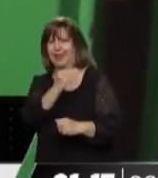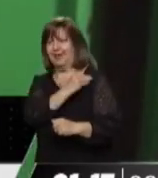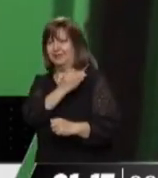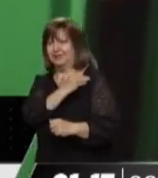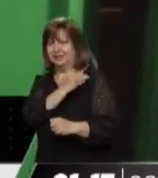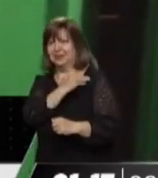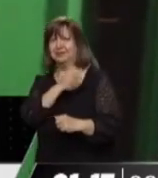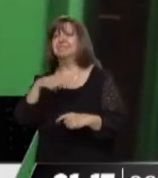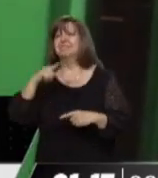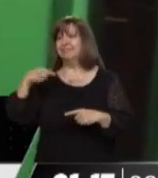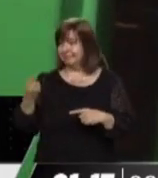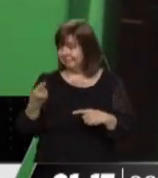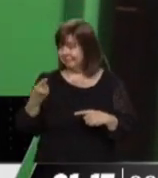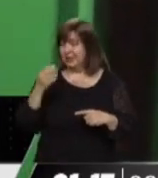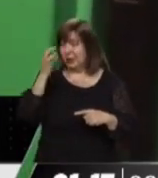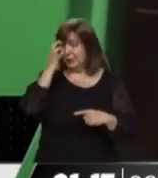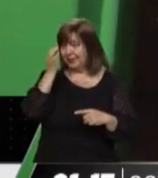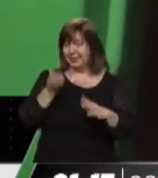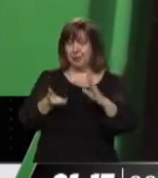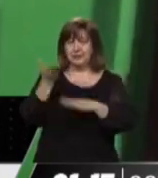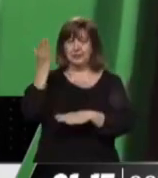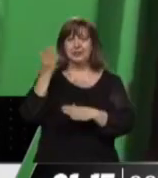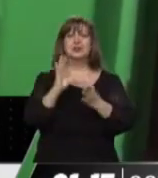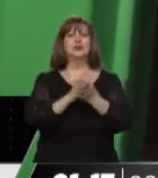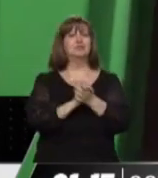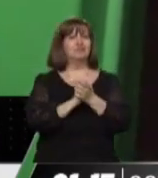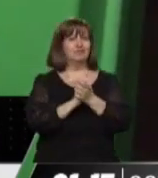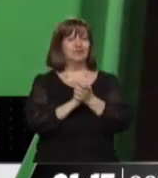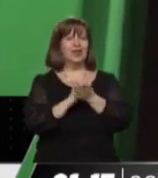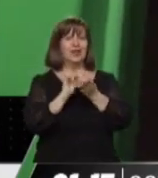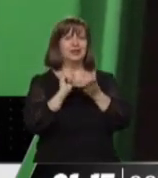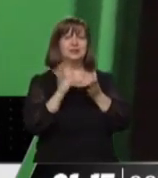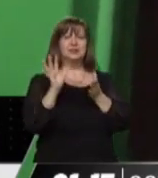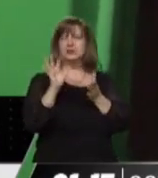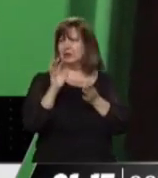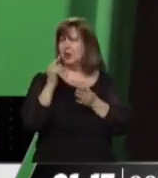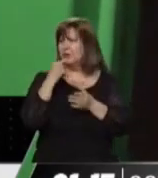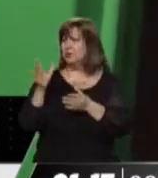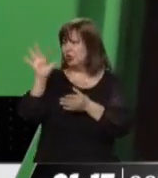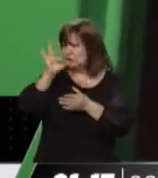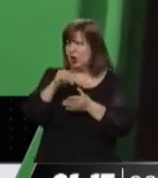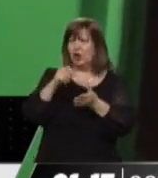hay que ver qué pasa mañana. O sea que puede ser un retoque de todos los días esto,